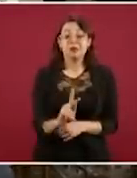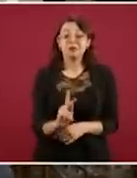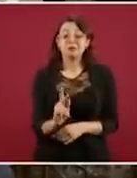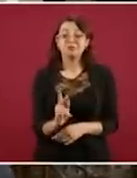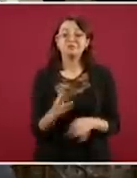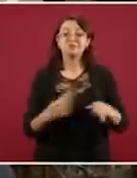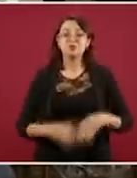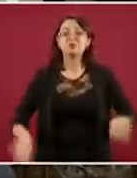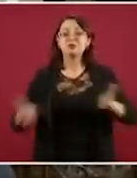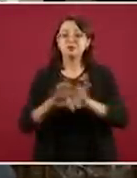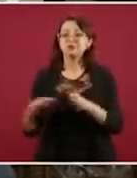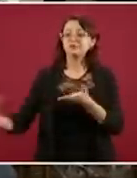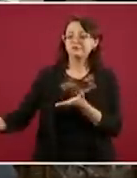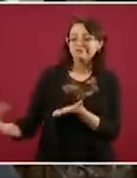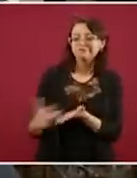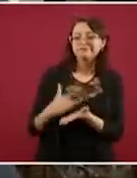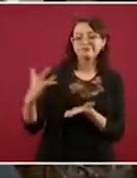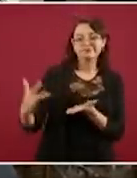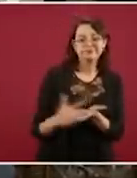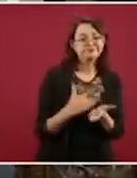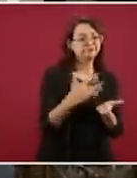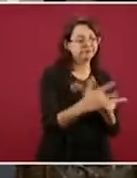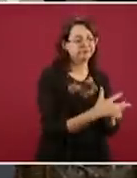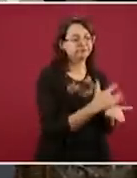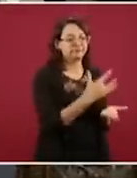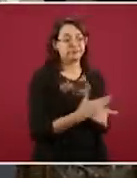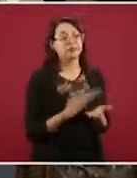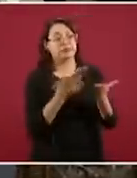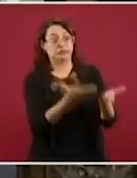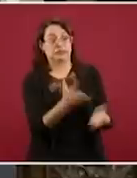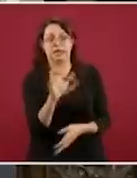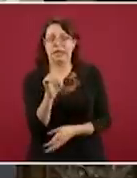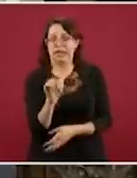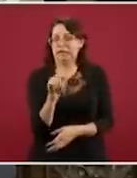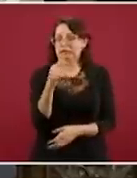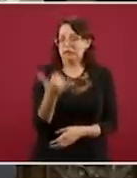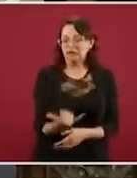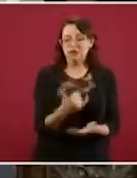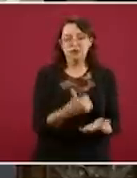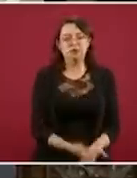apoyo y Leti me ayuda en esto.